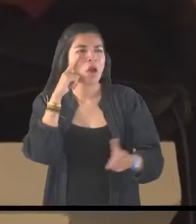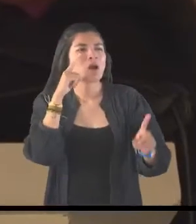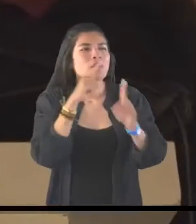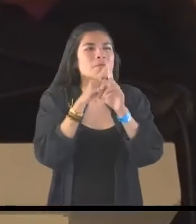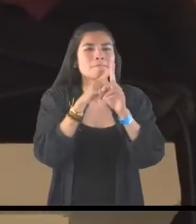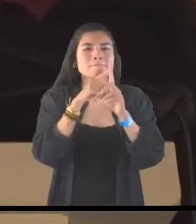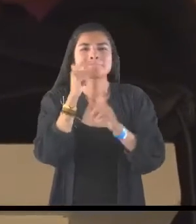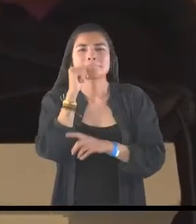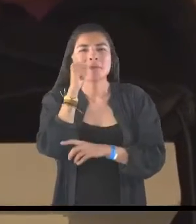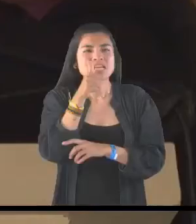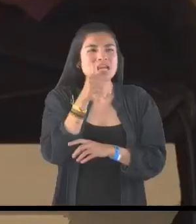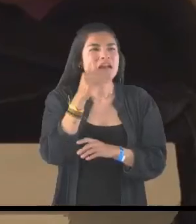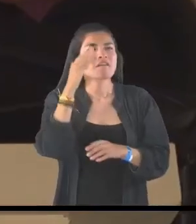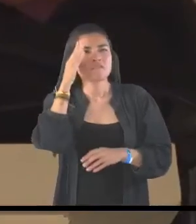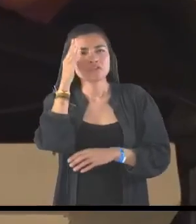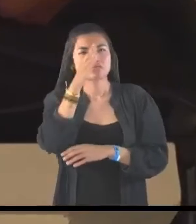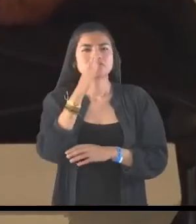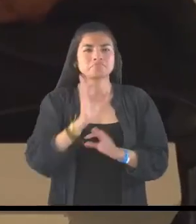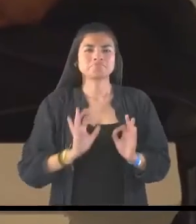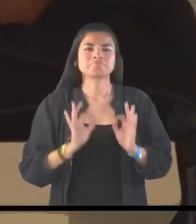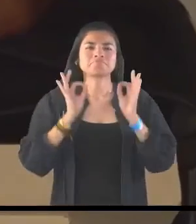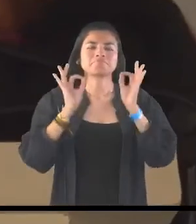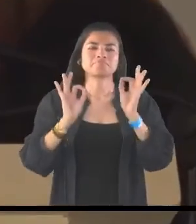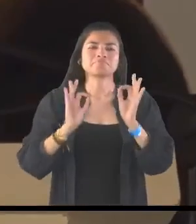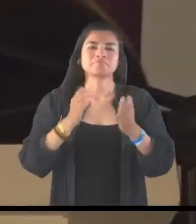que sea un futuro. Gracias.